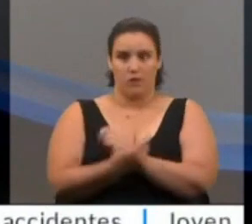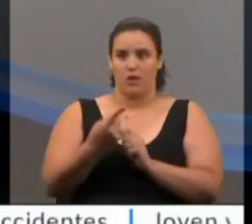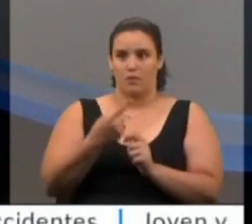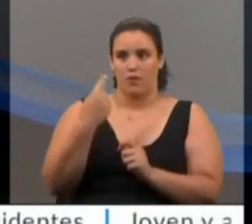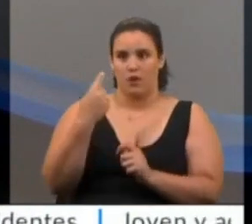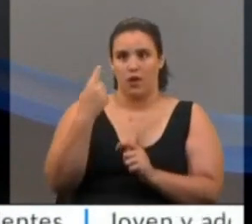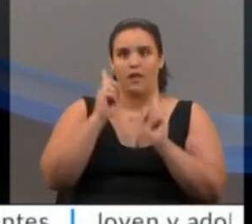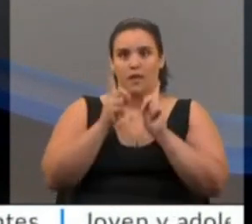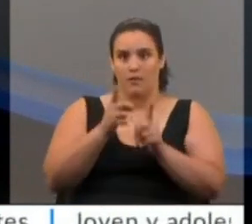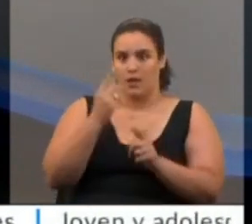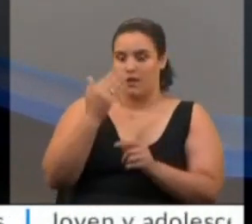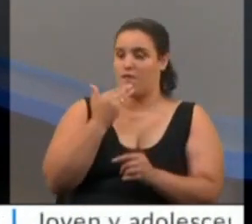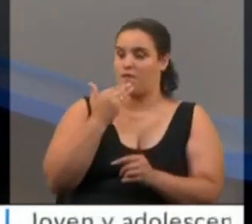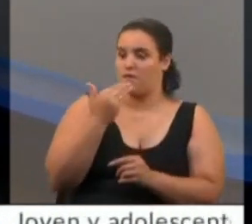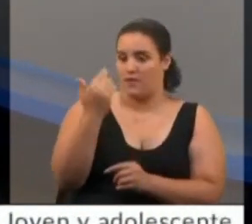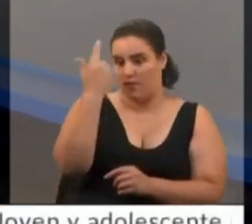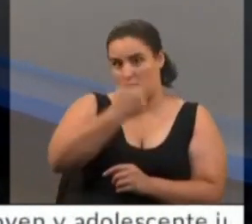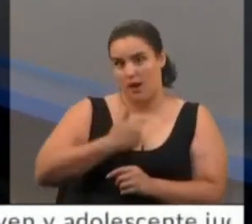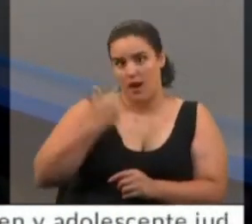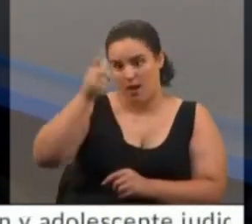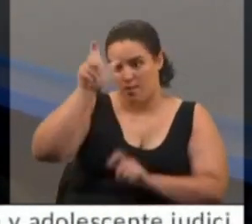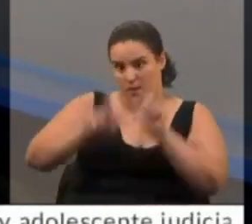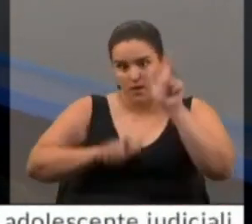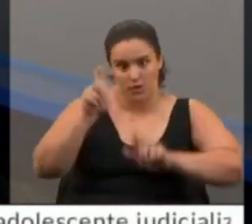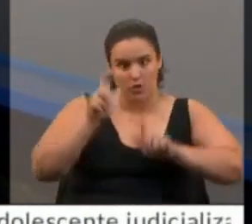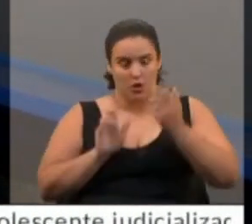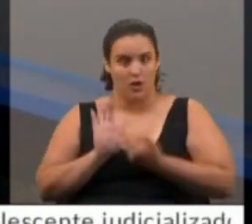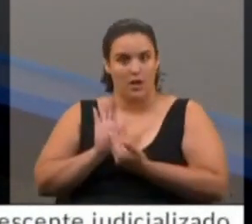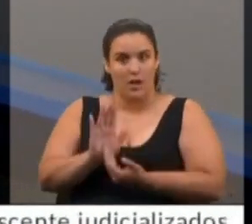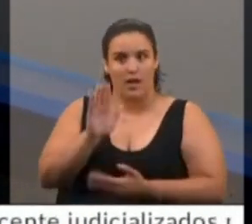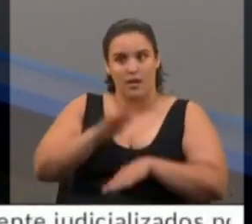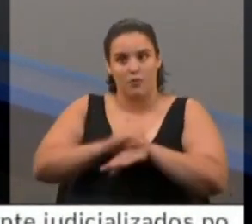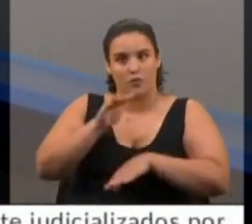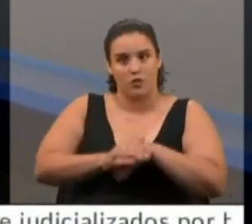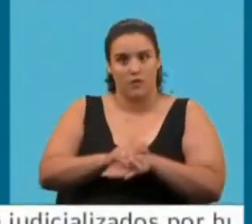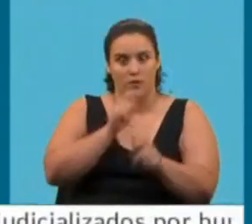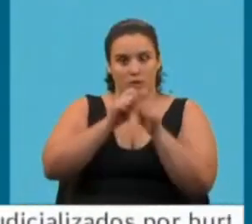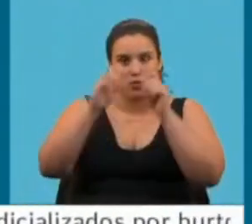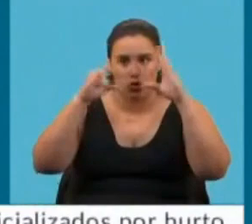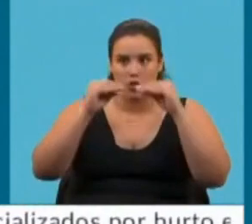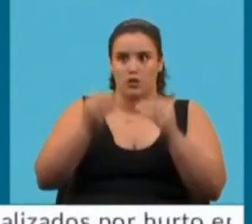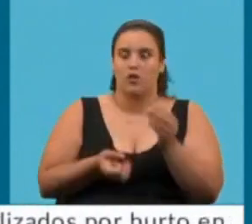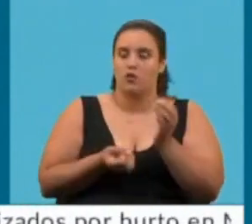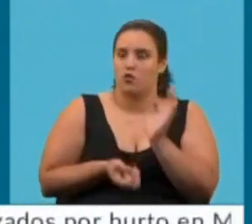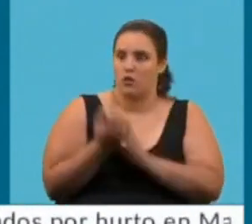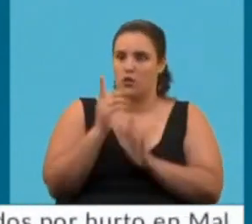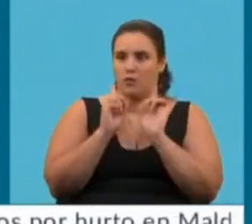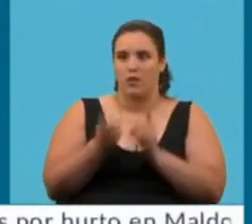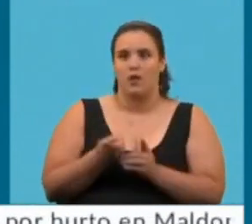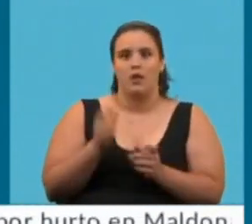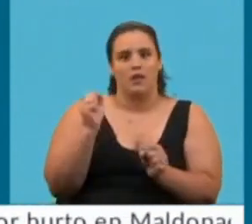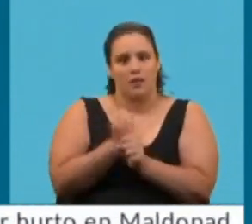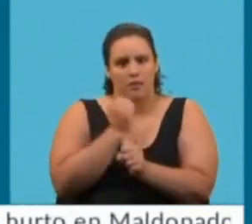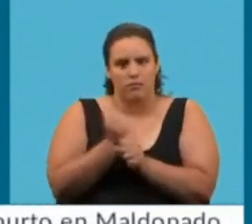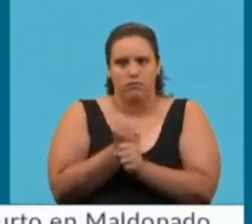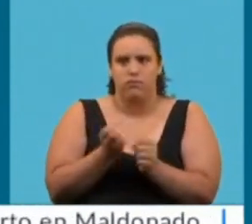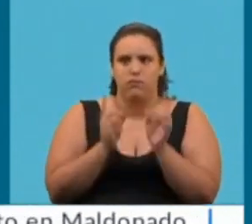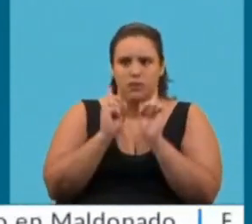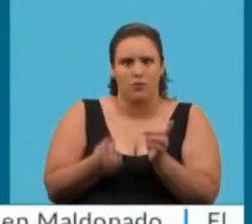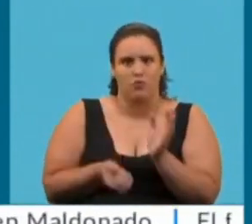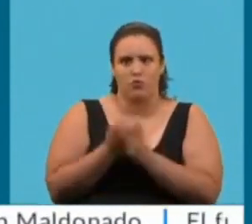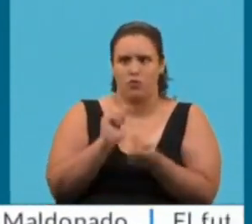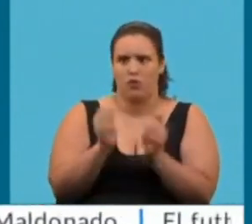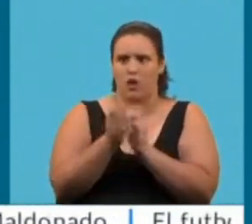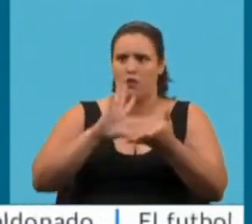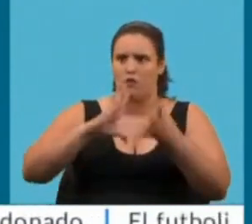caras de este lado, las caras al frente de Telenoche también se renuevan y estamos trabajando para renovar sobre todo la